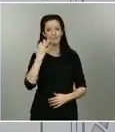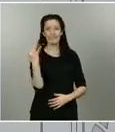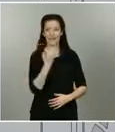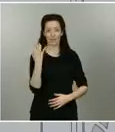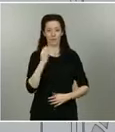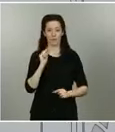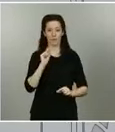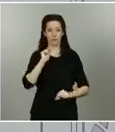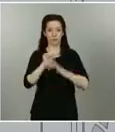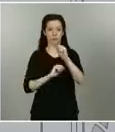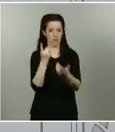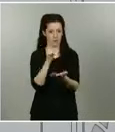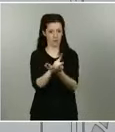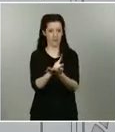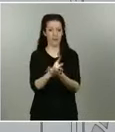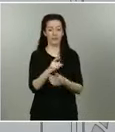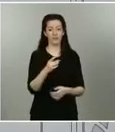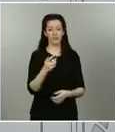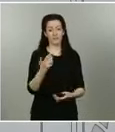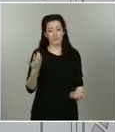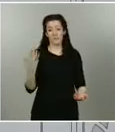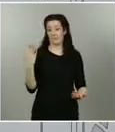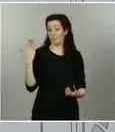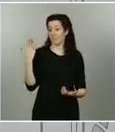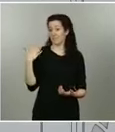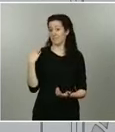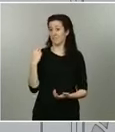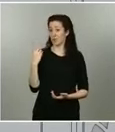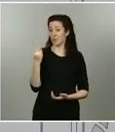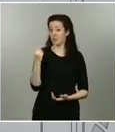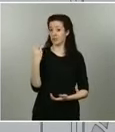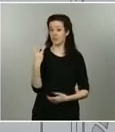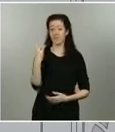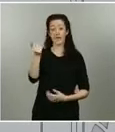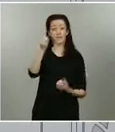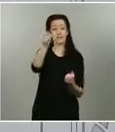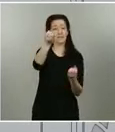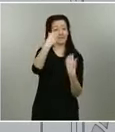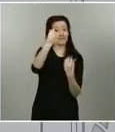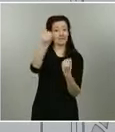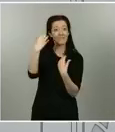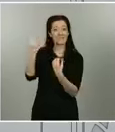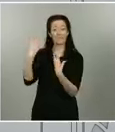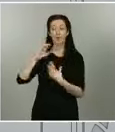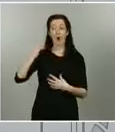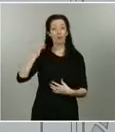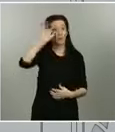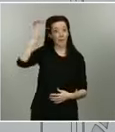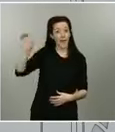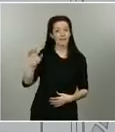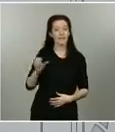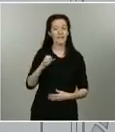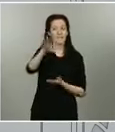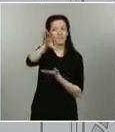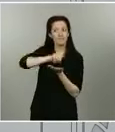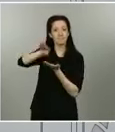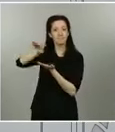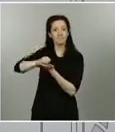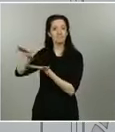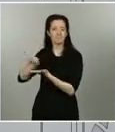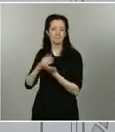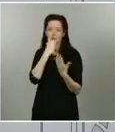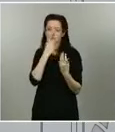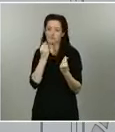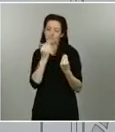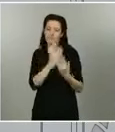que se han recibido estos últimos dos o tres días de algunos otros países. Yo creo que todos hemos oído el rebrote que